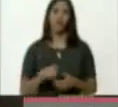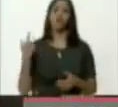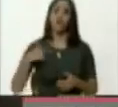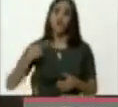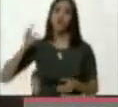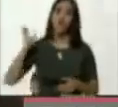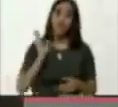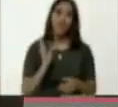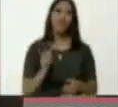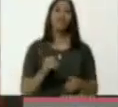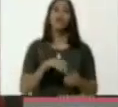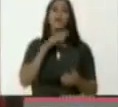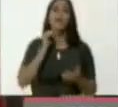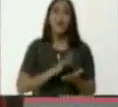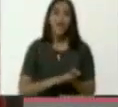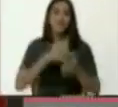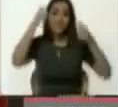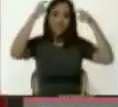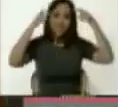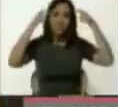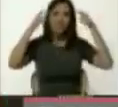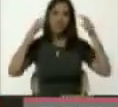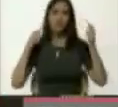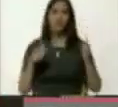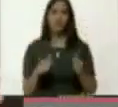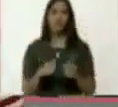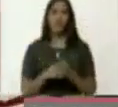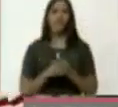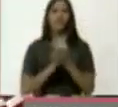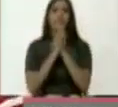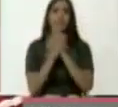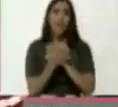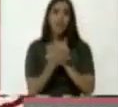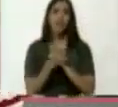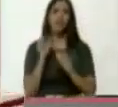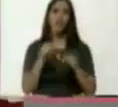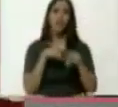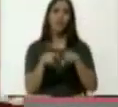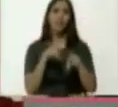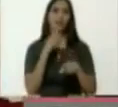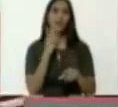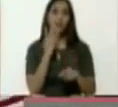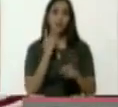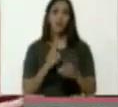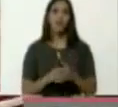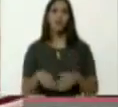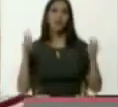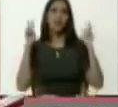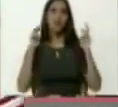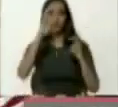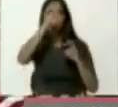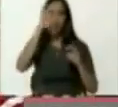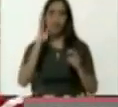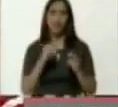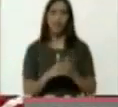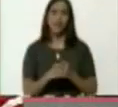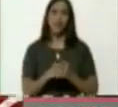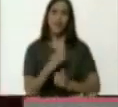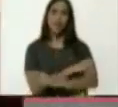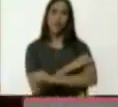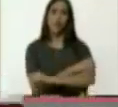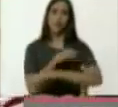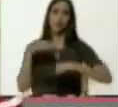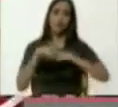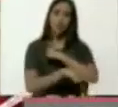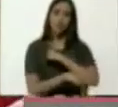la muerte del presidente Hugo Chávez para que se acabaran un poco de rumores, por ejemplo, de que el, supuestamente Diosdado era la derecha endógena.